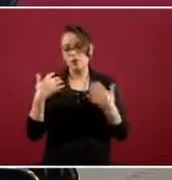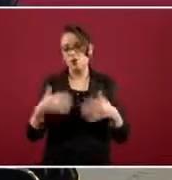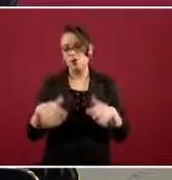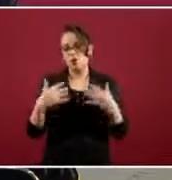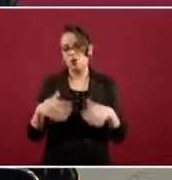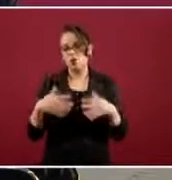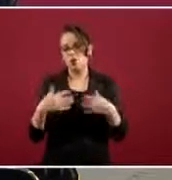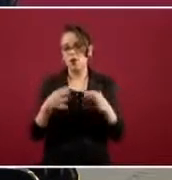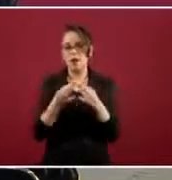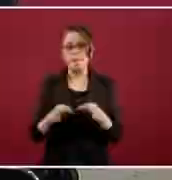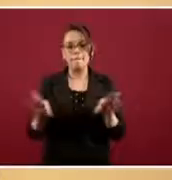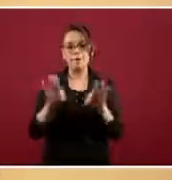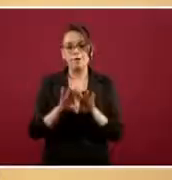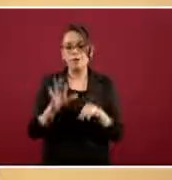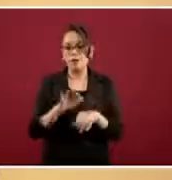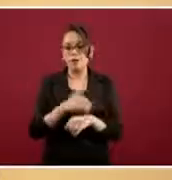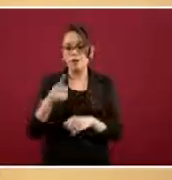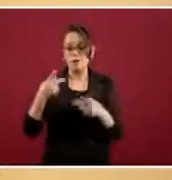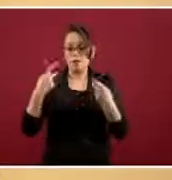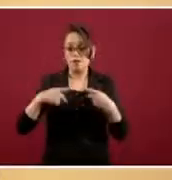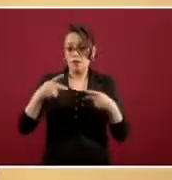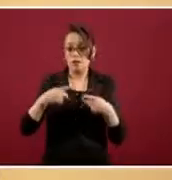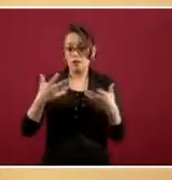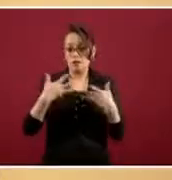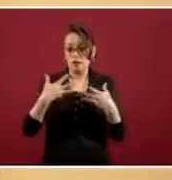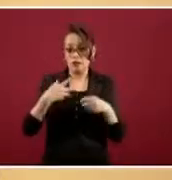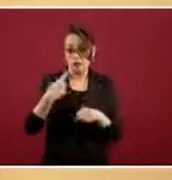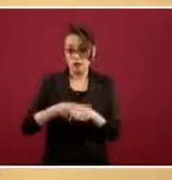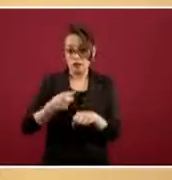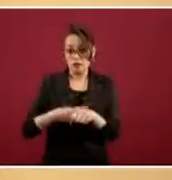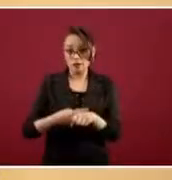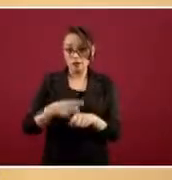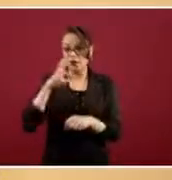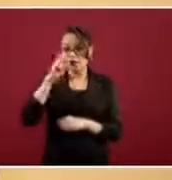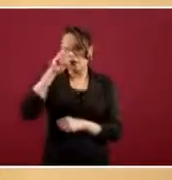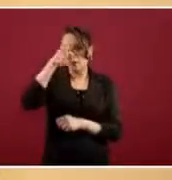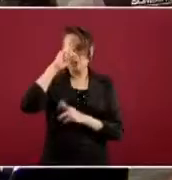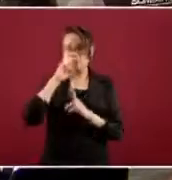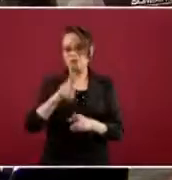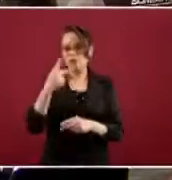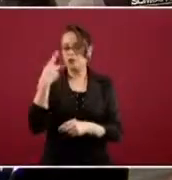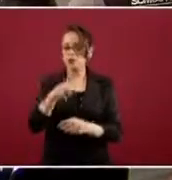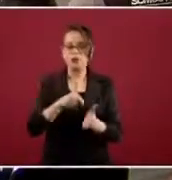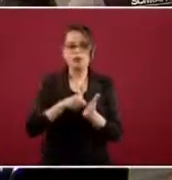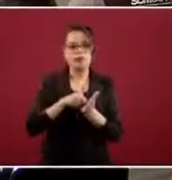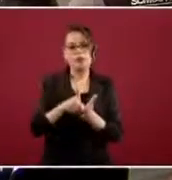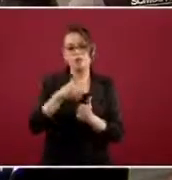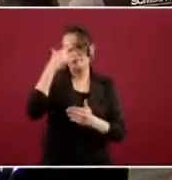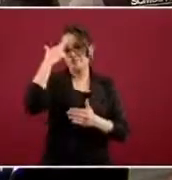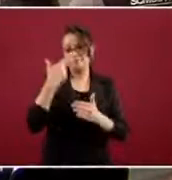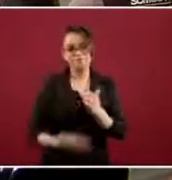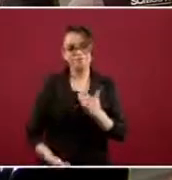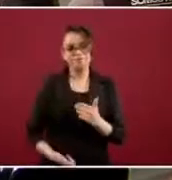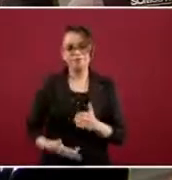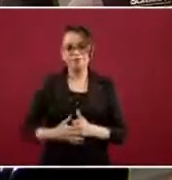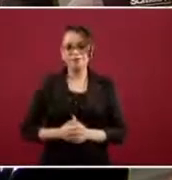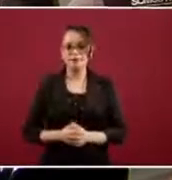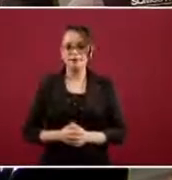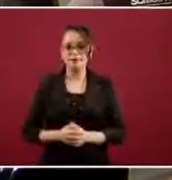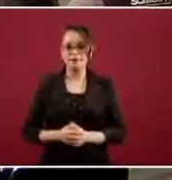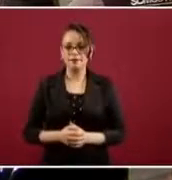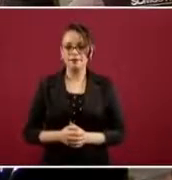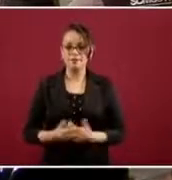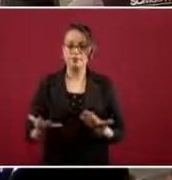de personas que están infectadas y que están viendo restringidos sus derechos. En segundo lugar, tenemos, como lo hemos visto a través de los